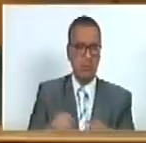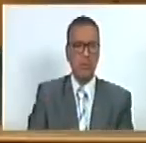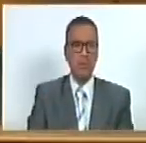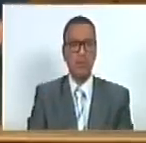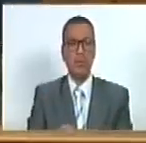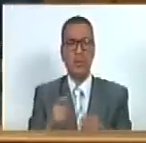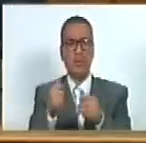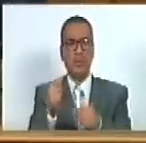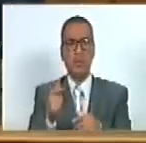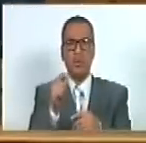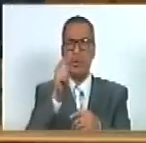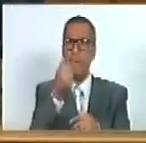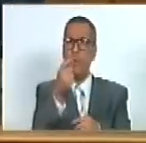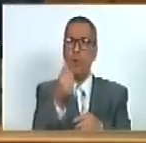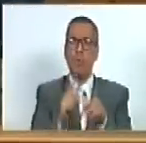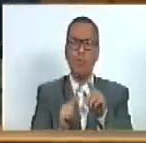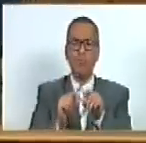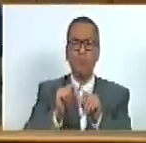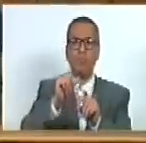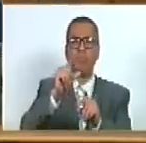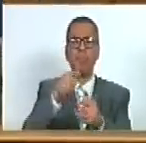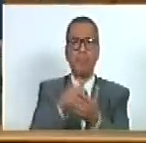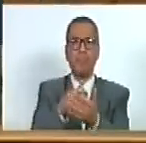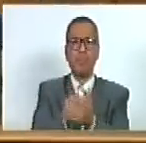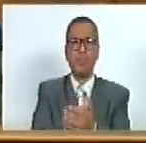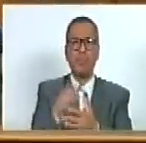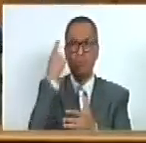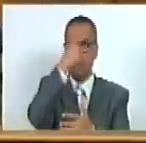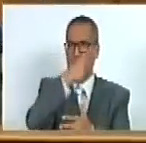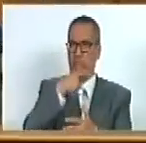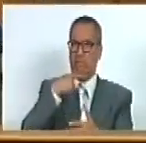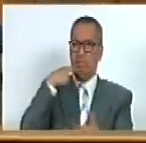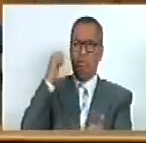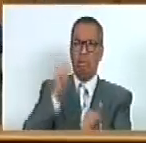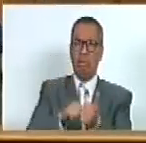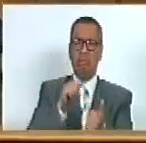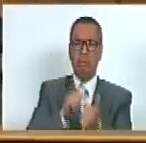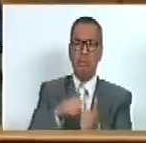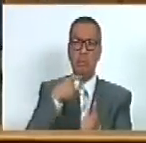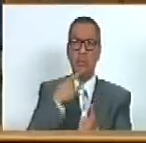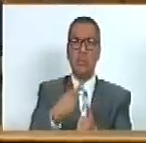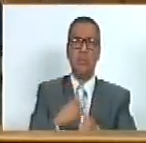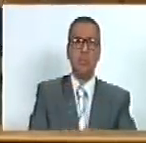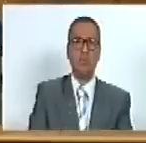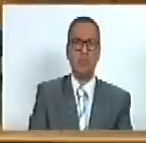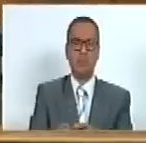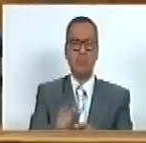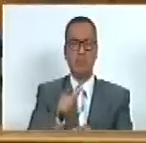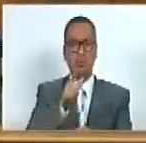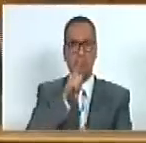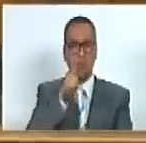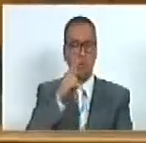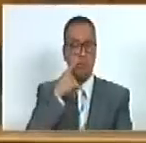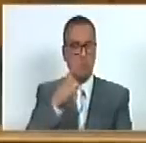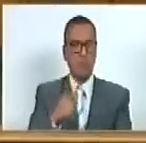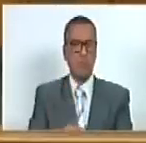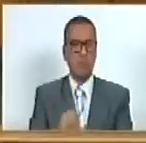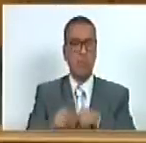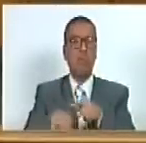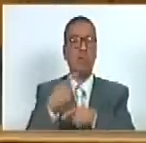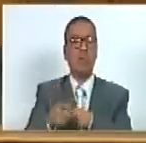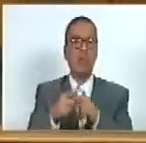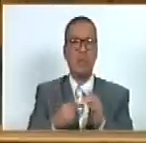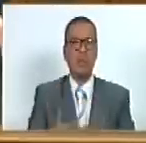es muy poquito el aumento. ¡Qué cara dura, vale! ¡Qué sinvergüenzura! Después que